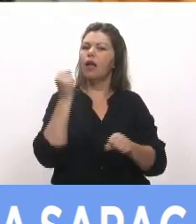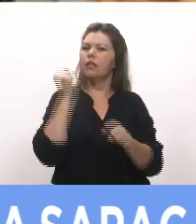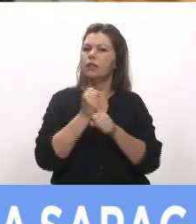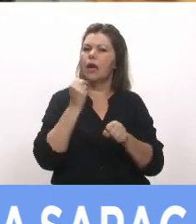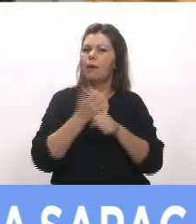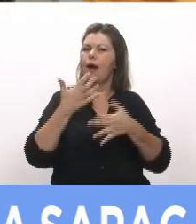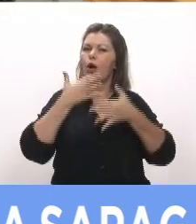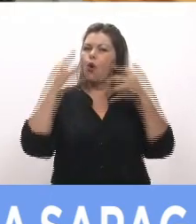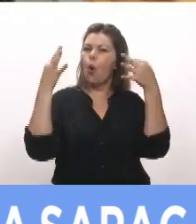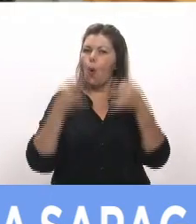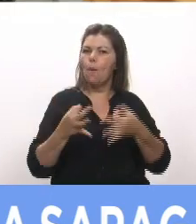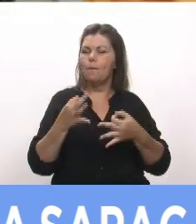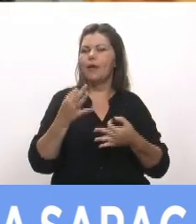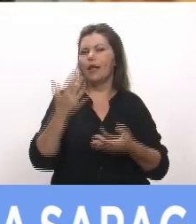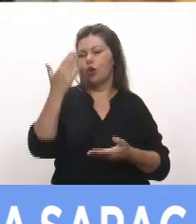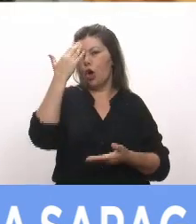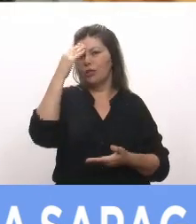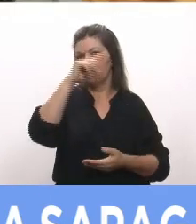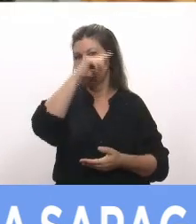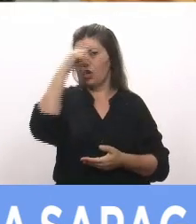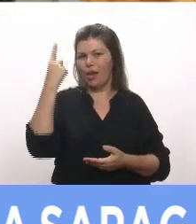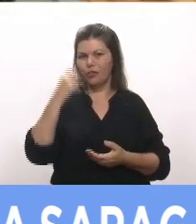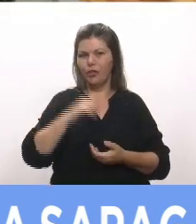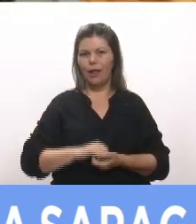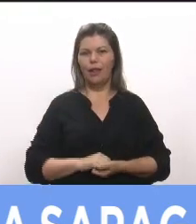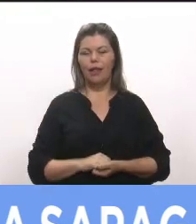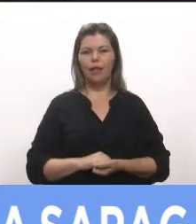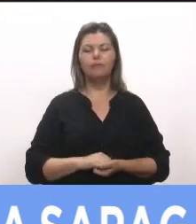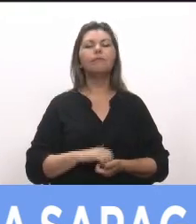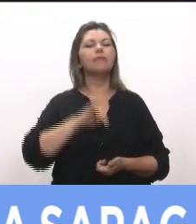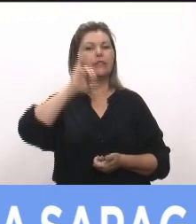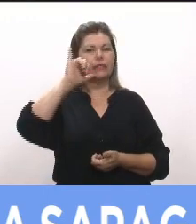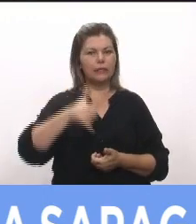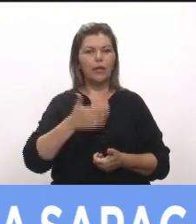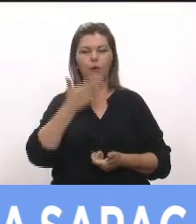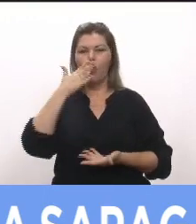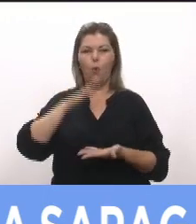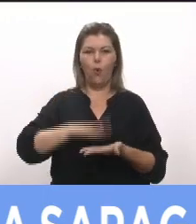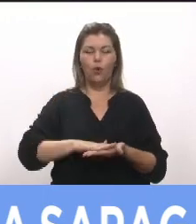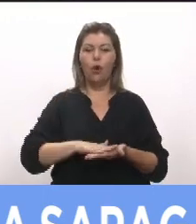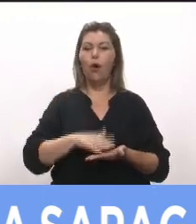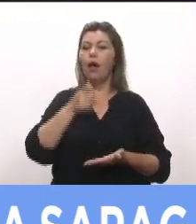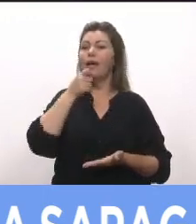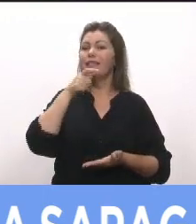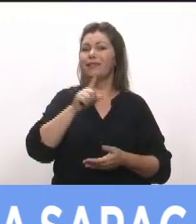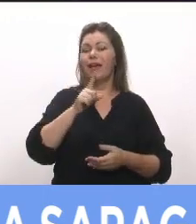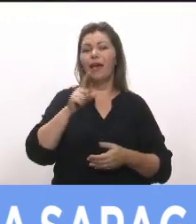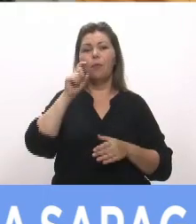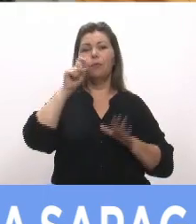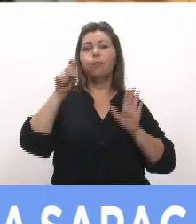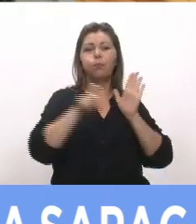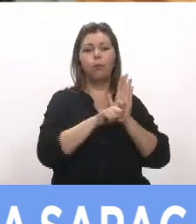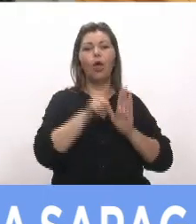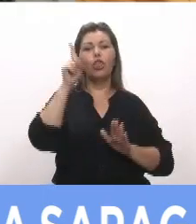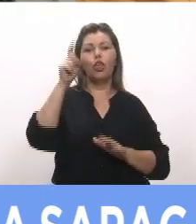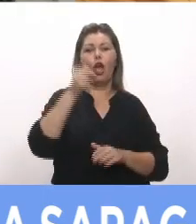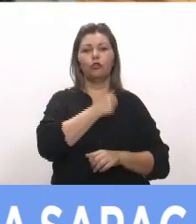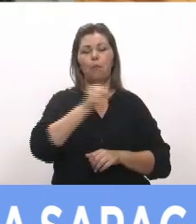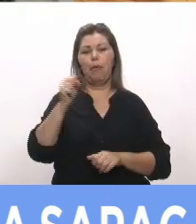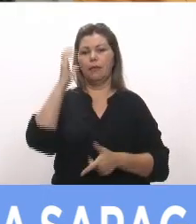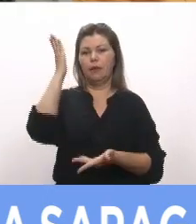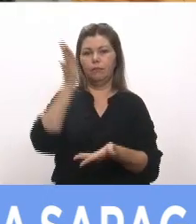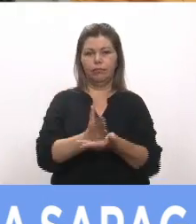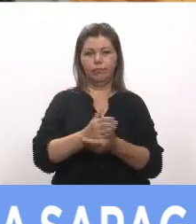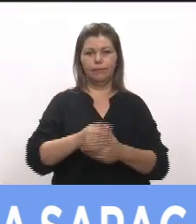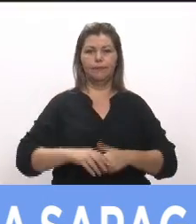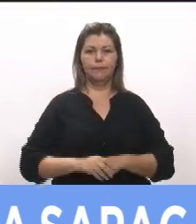lo que prescribe la Constitución Nacional? Sí, juro. Si así no lo hiciereis, Dios y la patria os lo